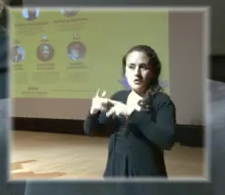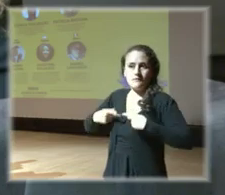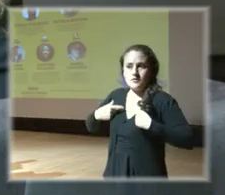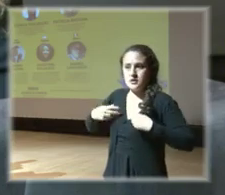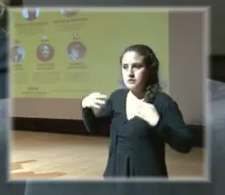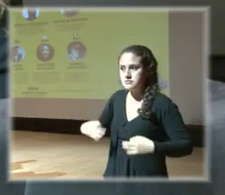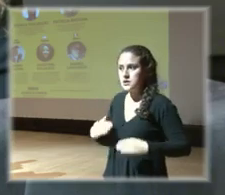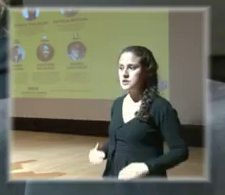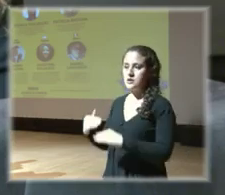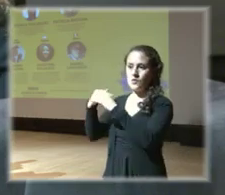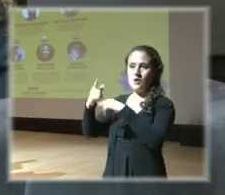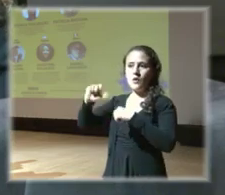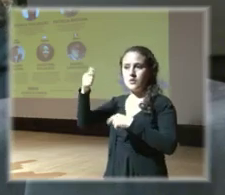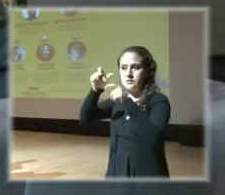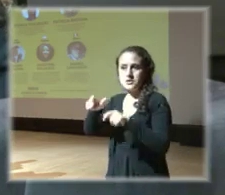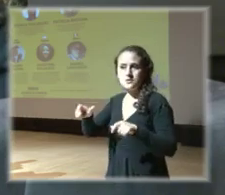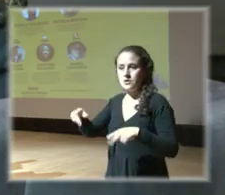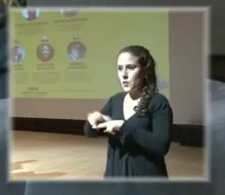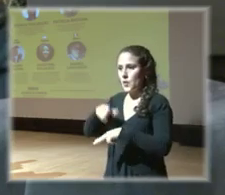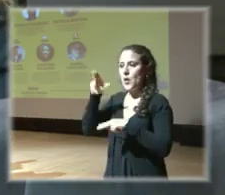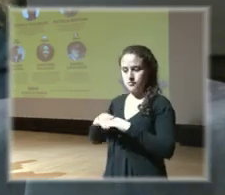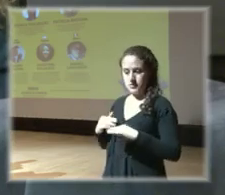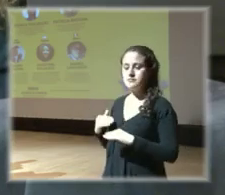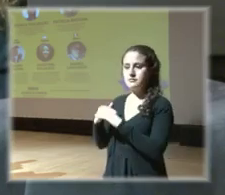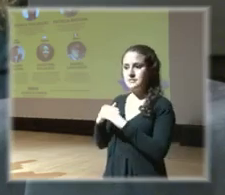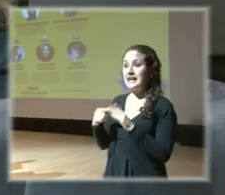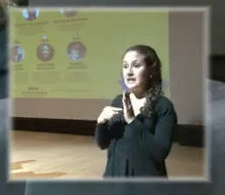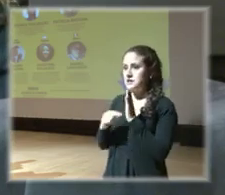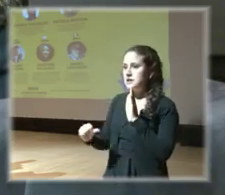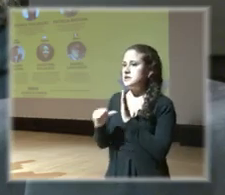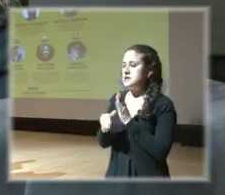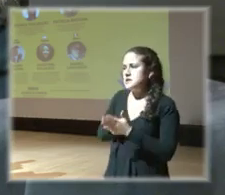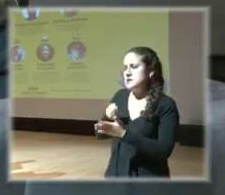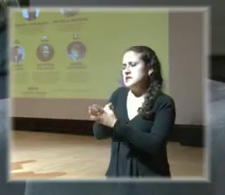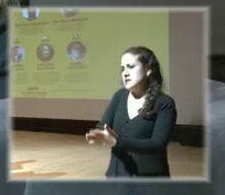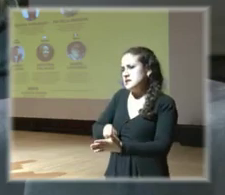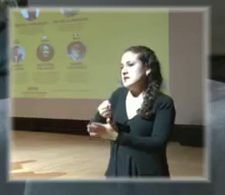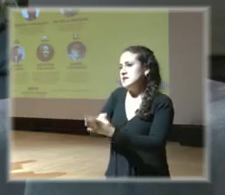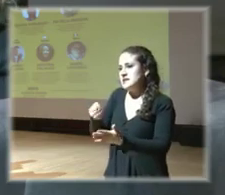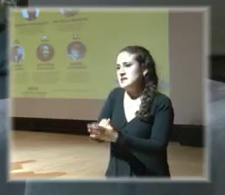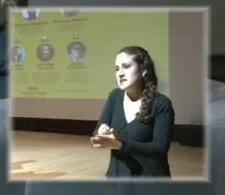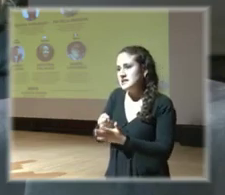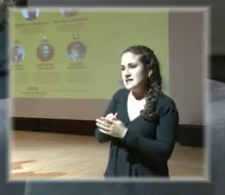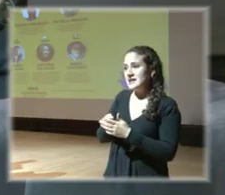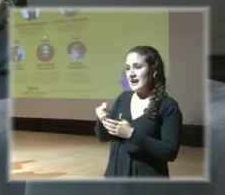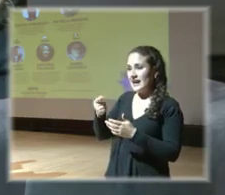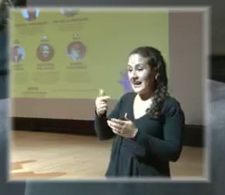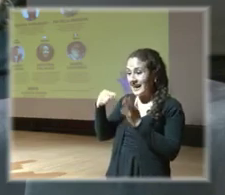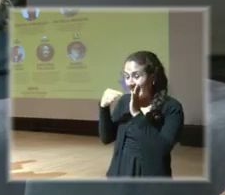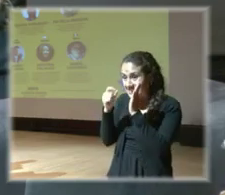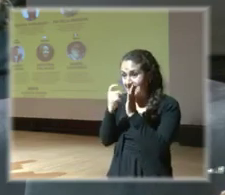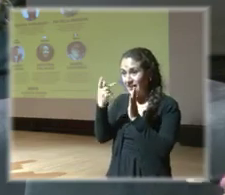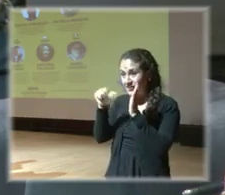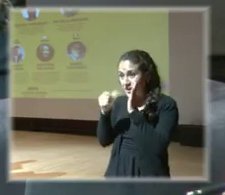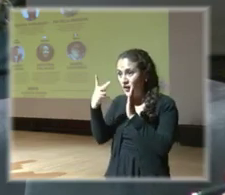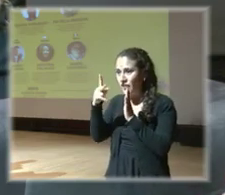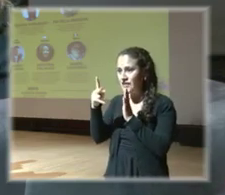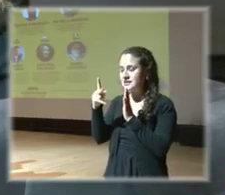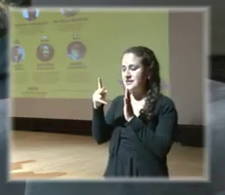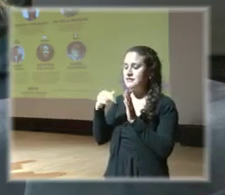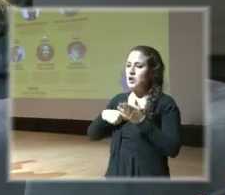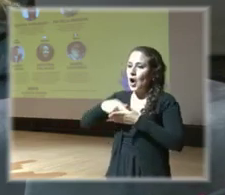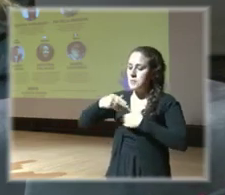En igualdad con las demás, fue un artículo que costó mucho y que casi hace que no se aprobase la misma convención sobre los derechos de las personas con